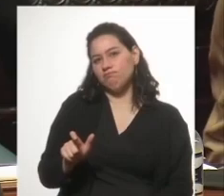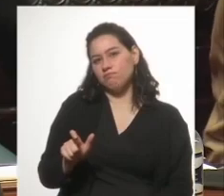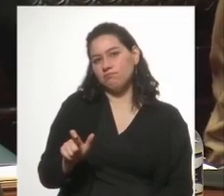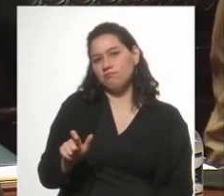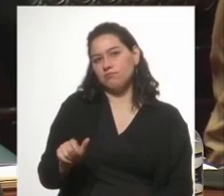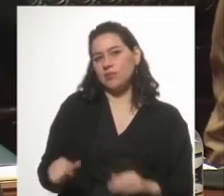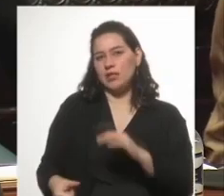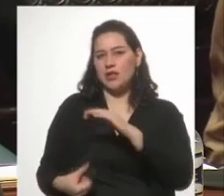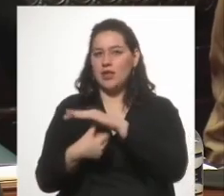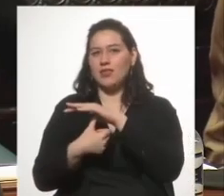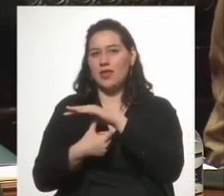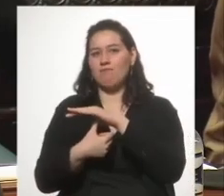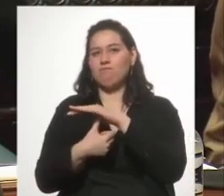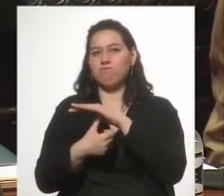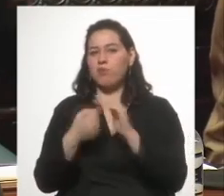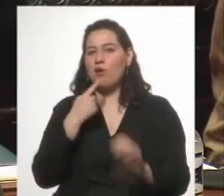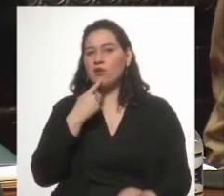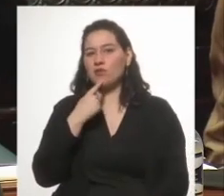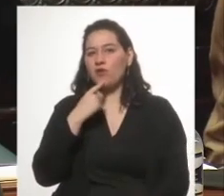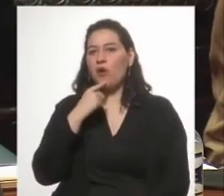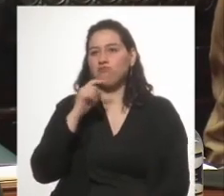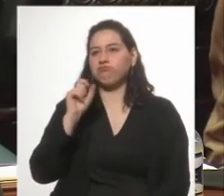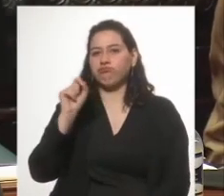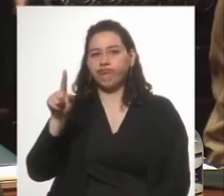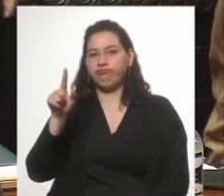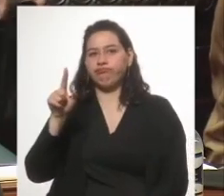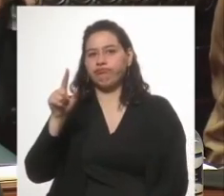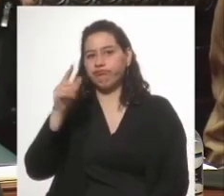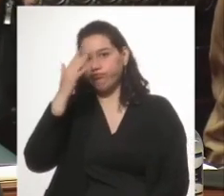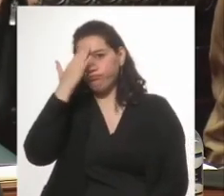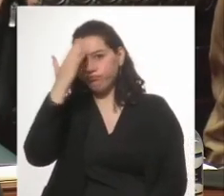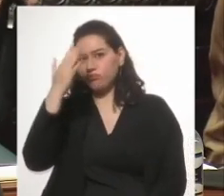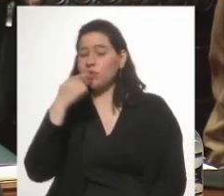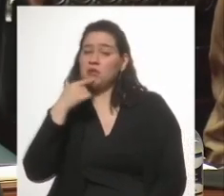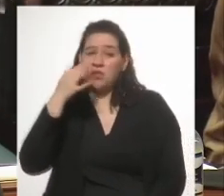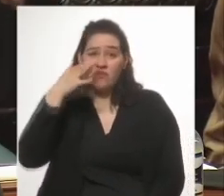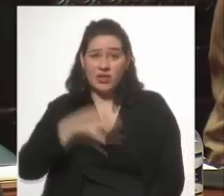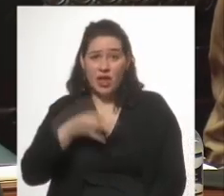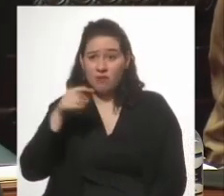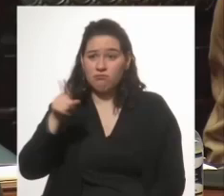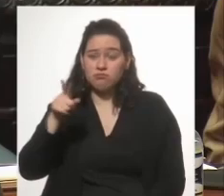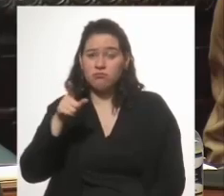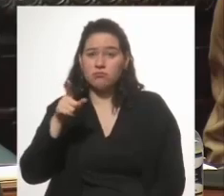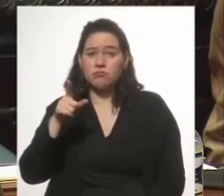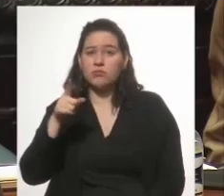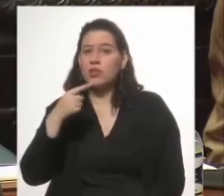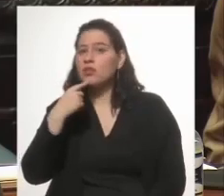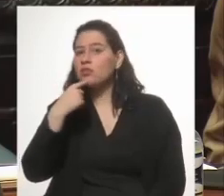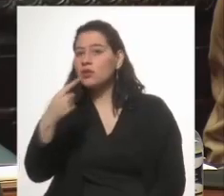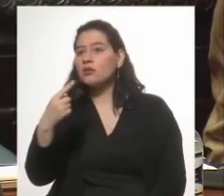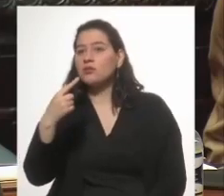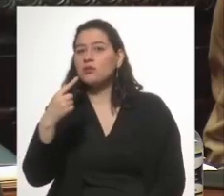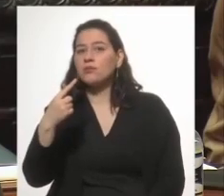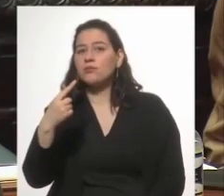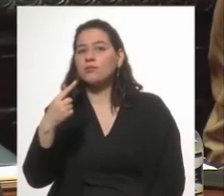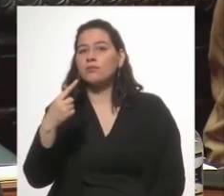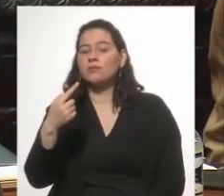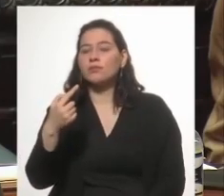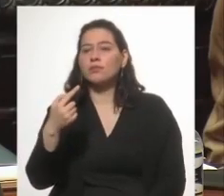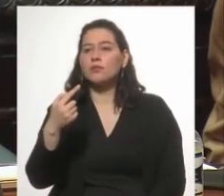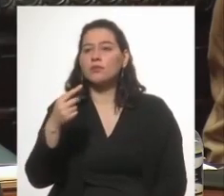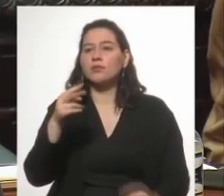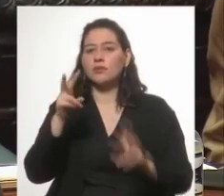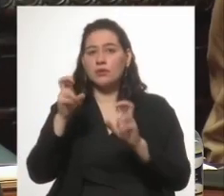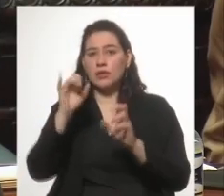de la oposición que yo creo que habla desde la sinceridad, que ha expresado que aún en el caso